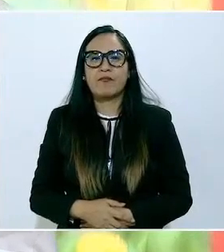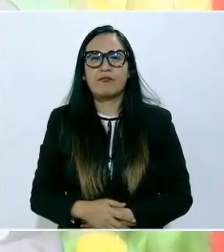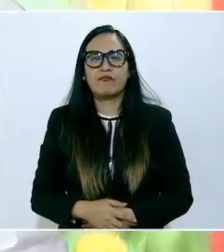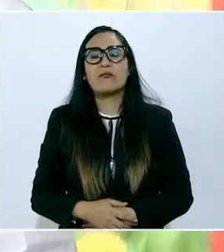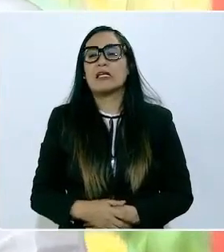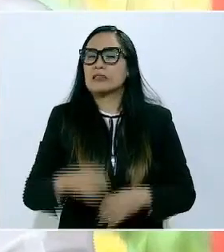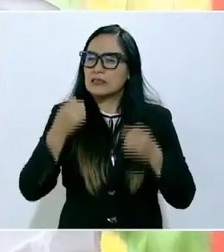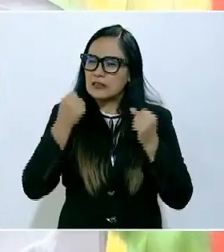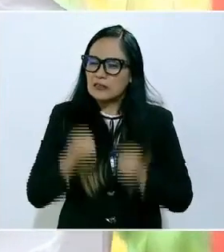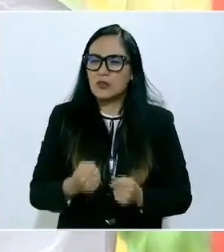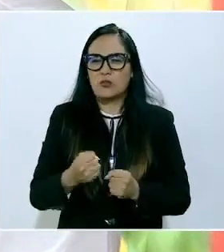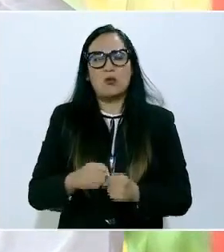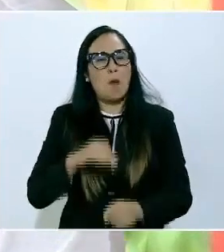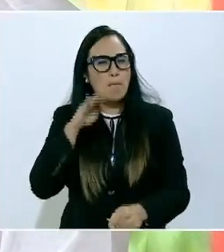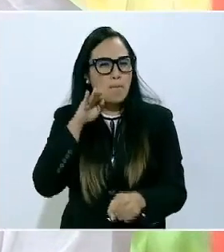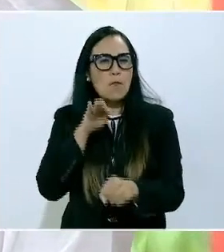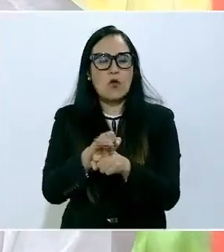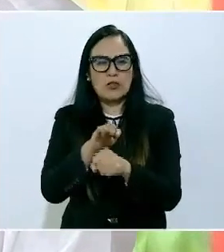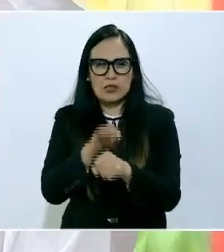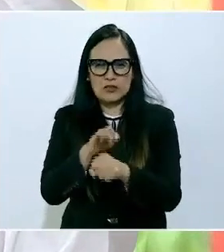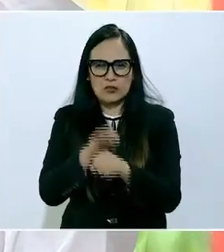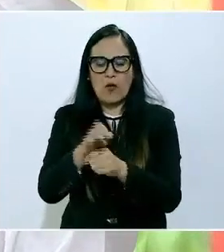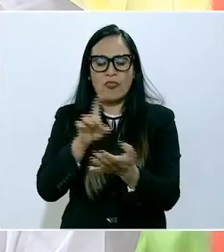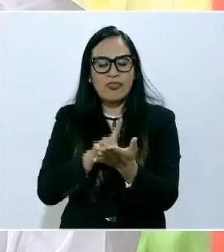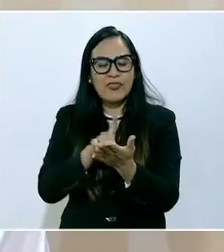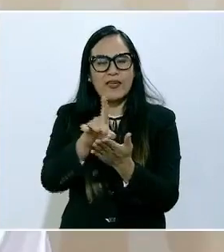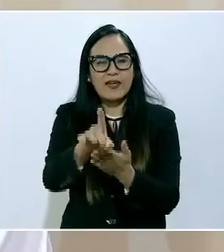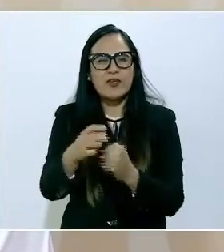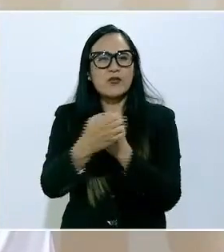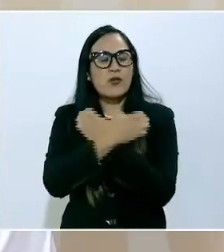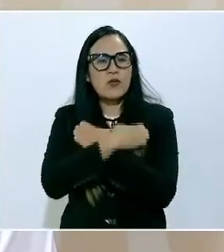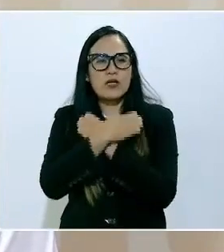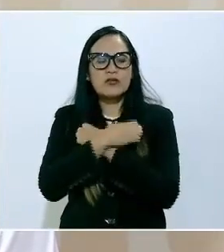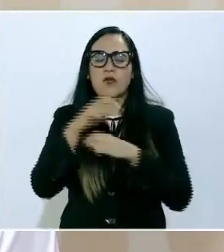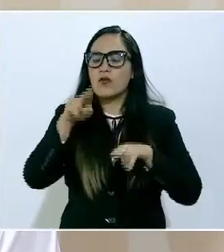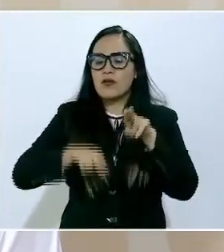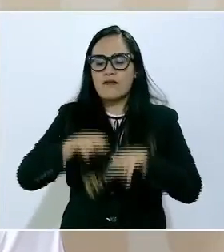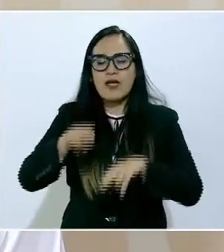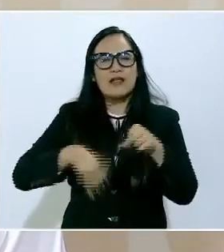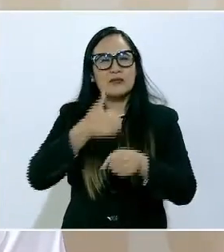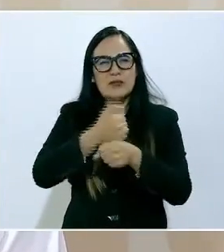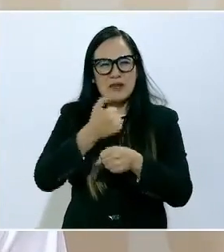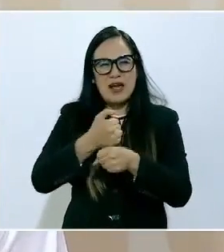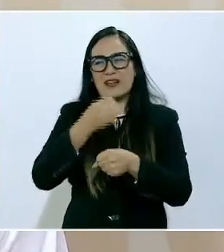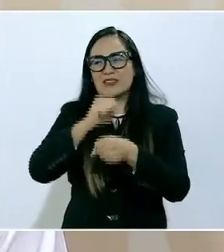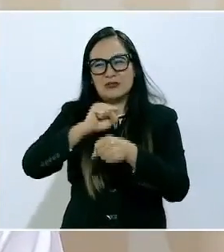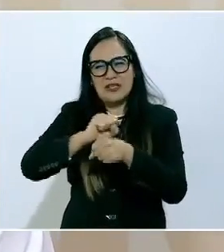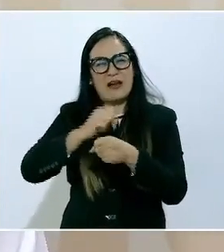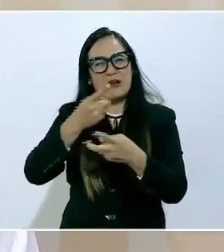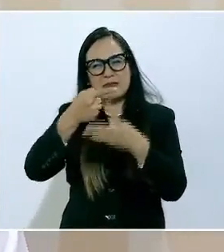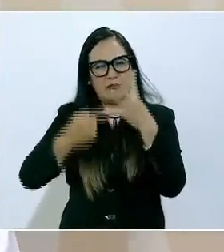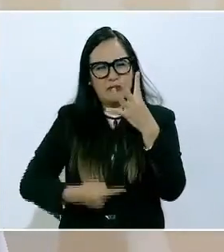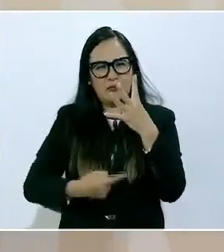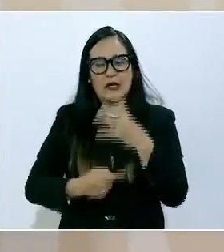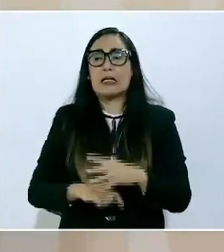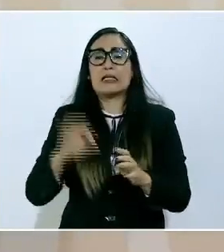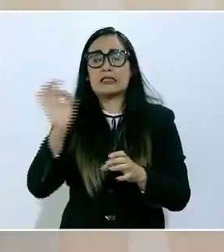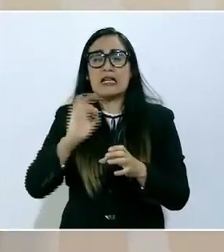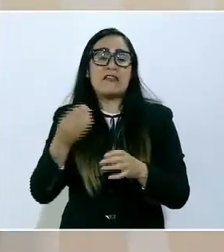se garantice el derecho a la educación en todos los niveles, es de que no había